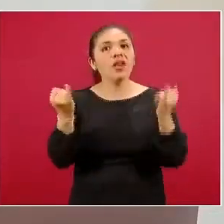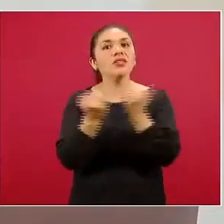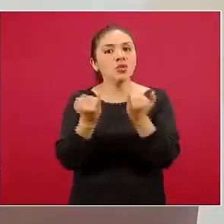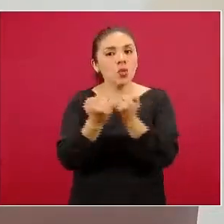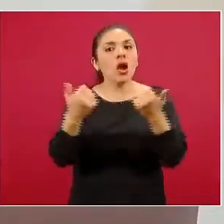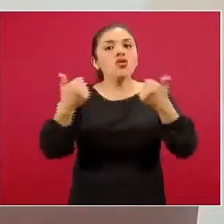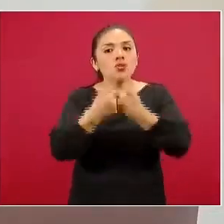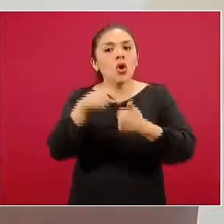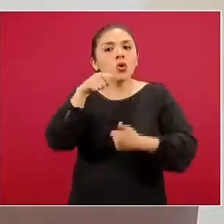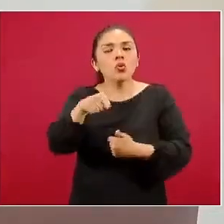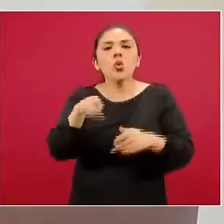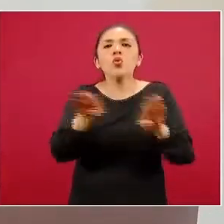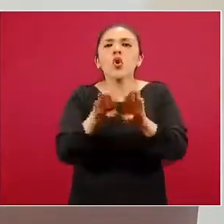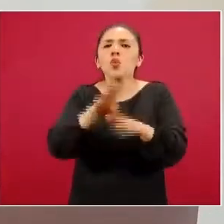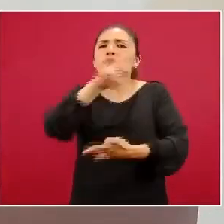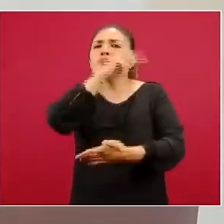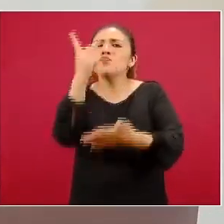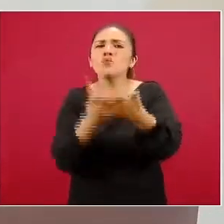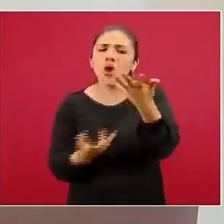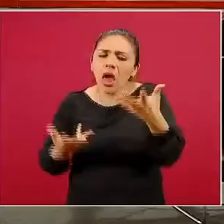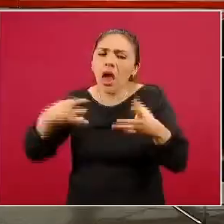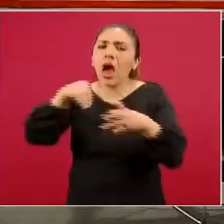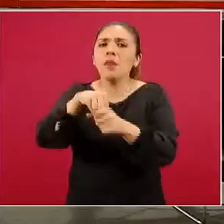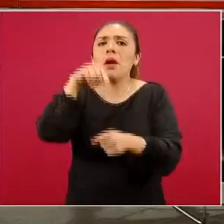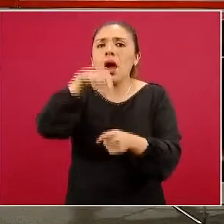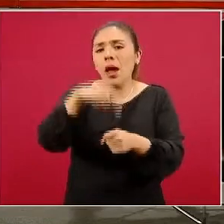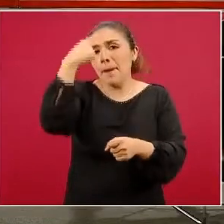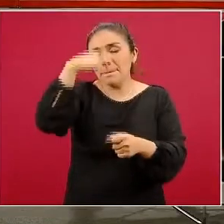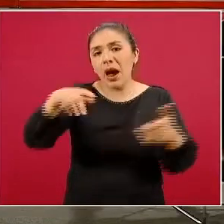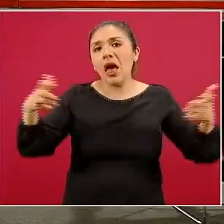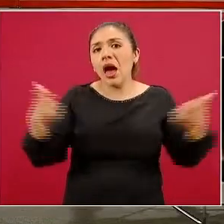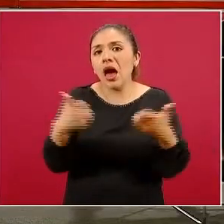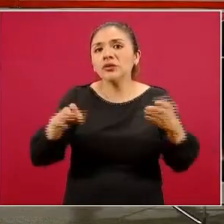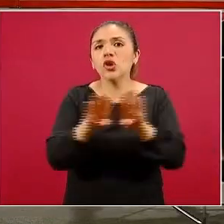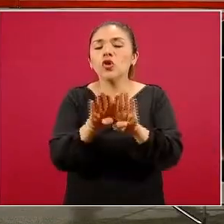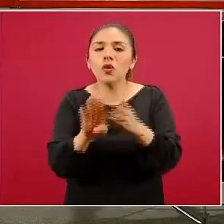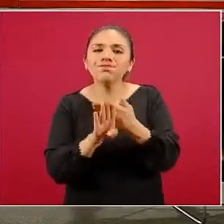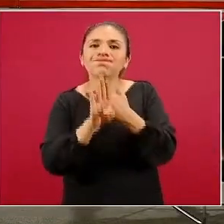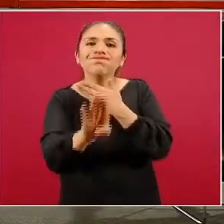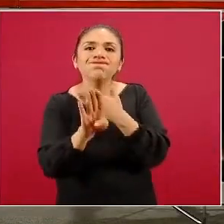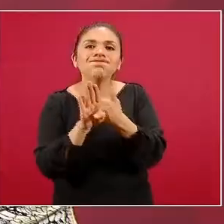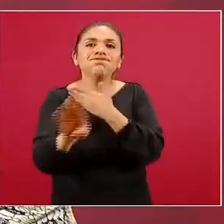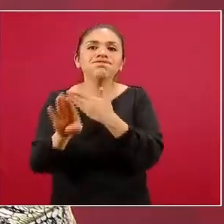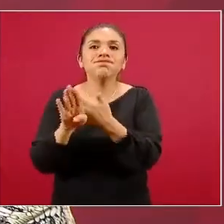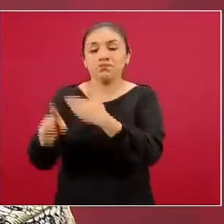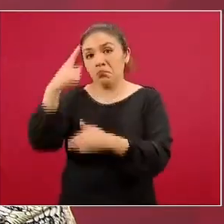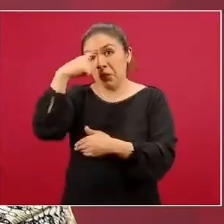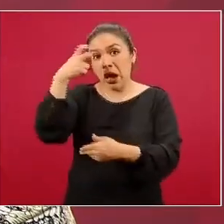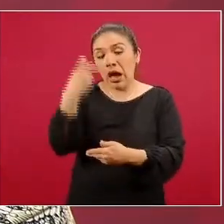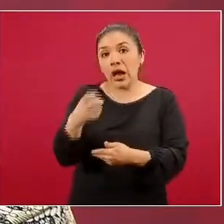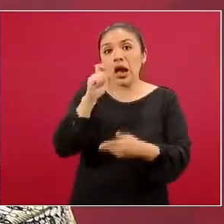relacionado justamente con todo un programa que nos lleve hacia prevención en términos de